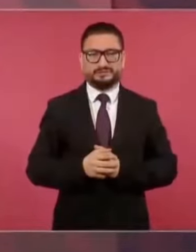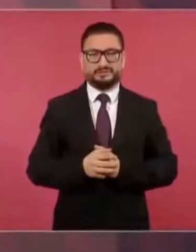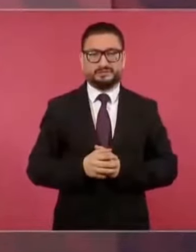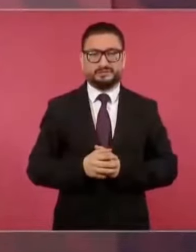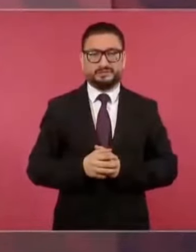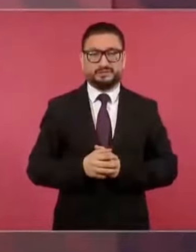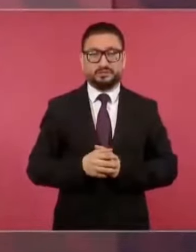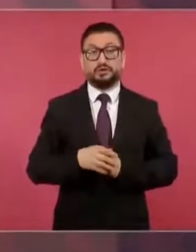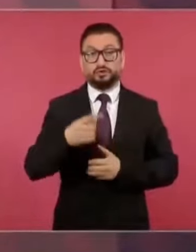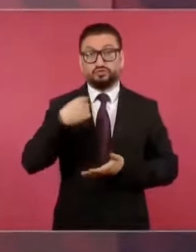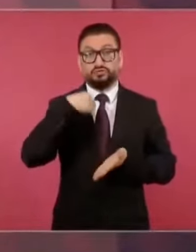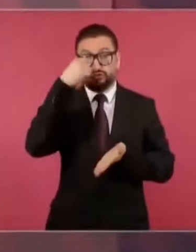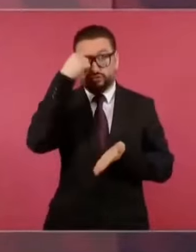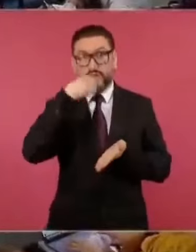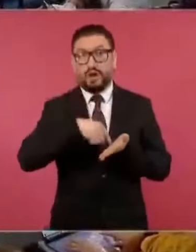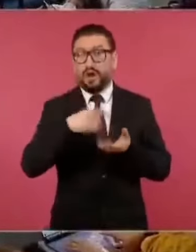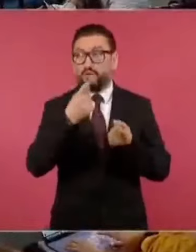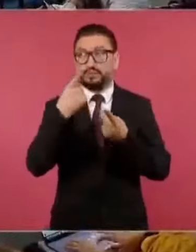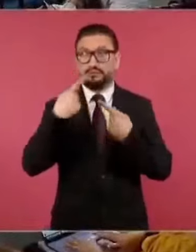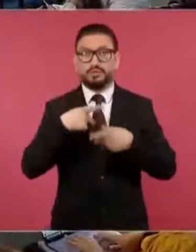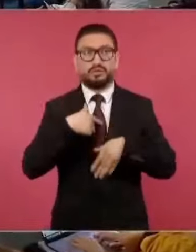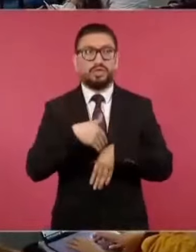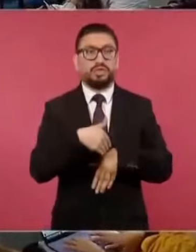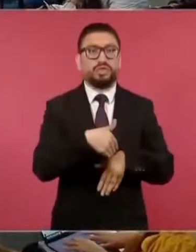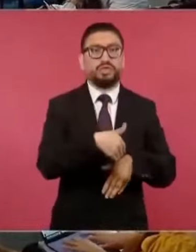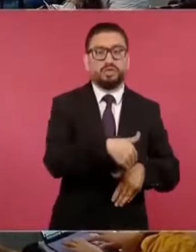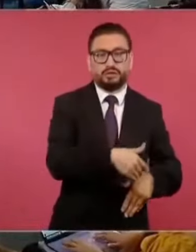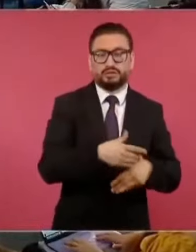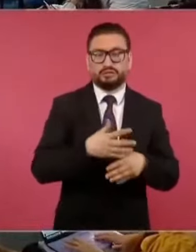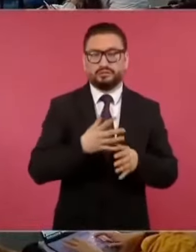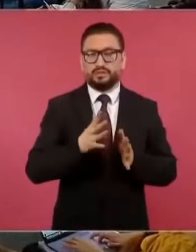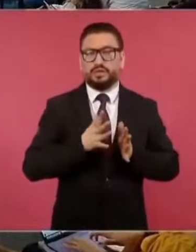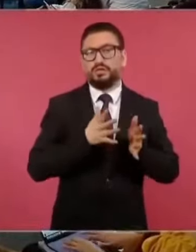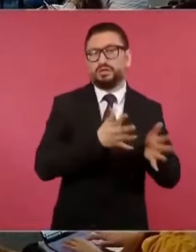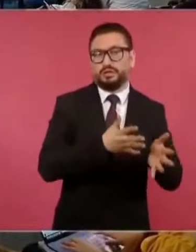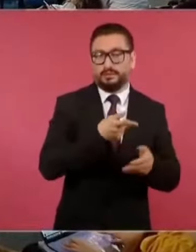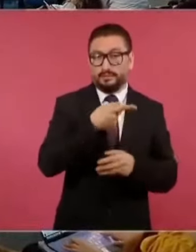y sí les creo, pero no es la oposición,